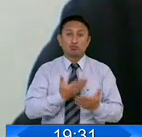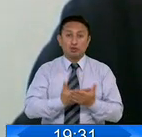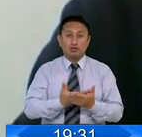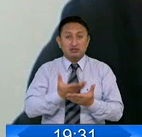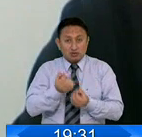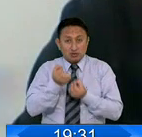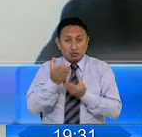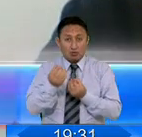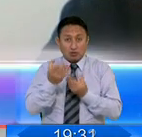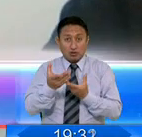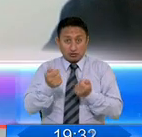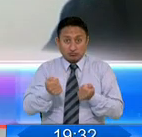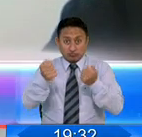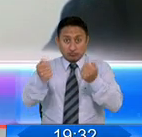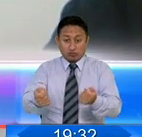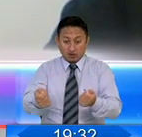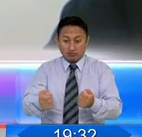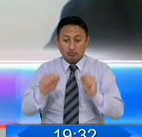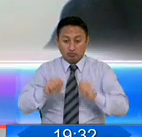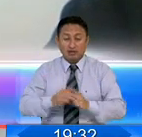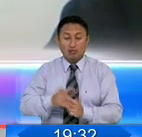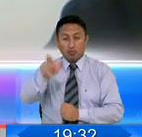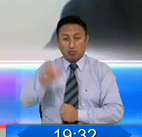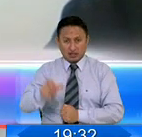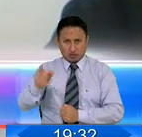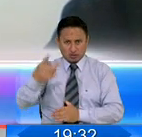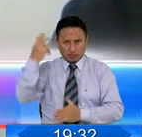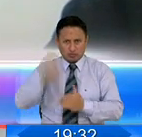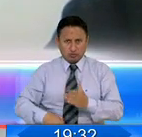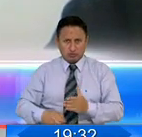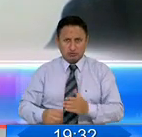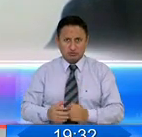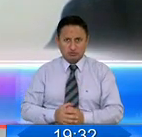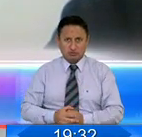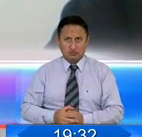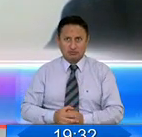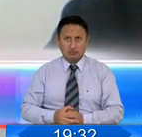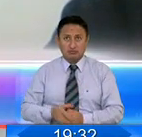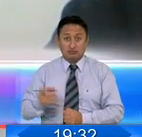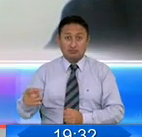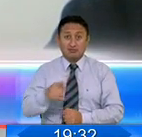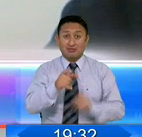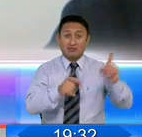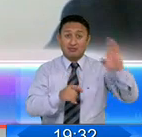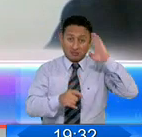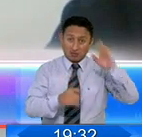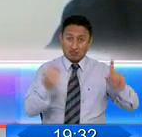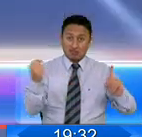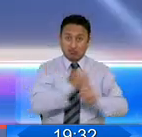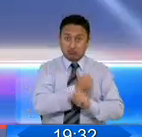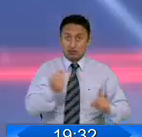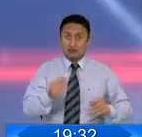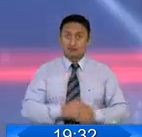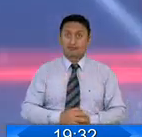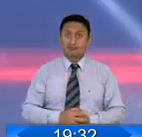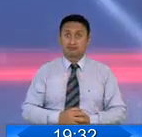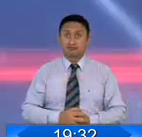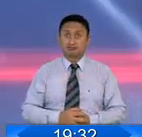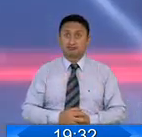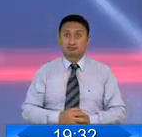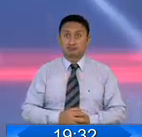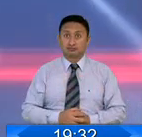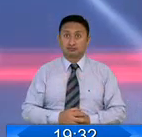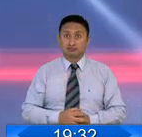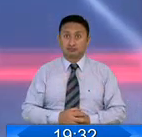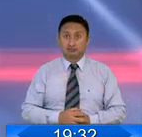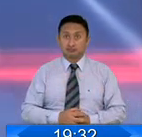que tenemos a fin de que se condene a estos ciudadanos que fueron agresores del agente civil de tránsito. ¡El señor le agredió al policía!